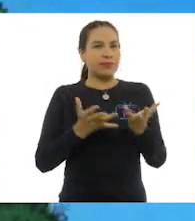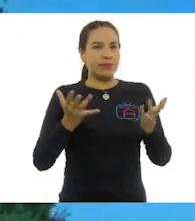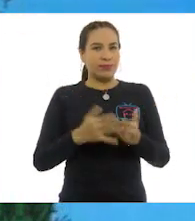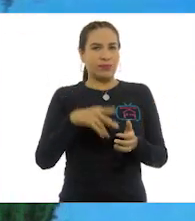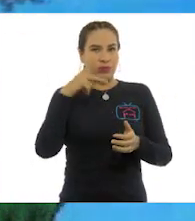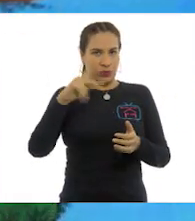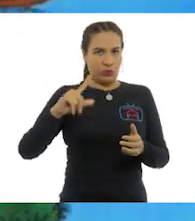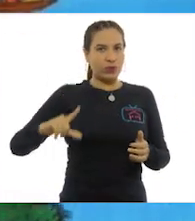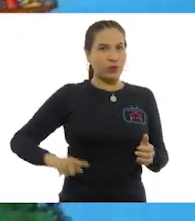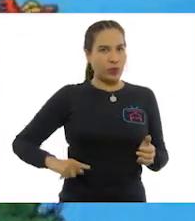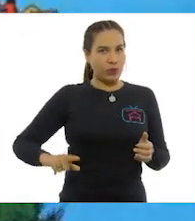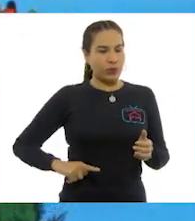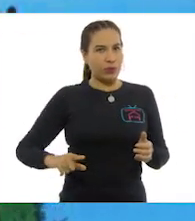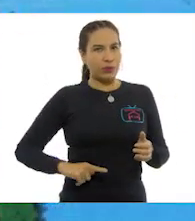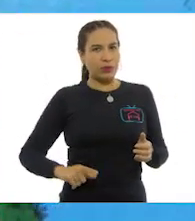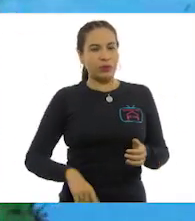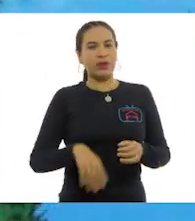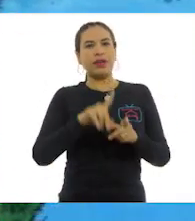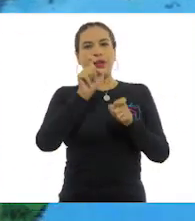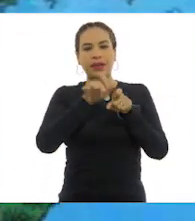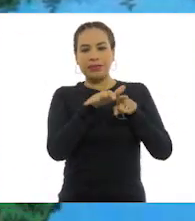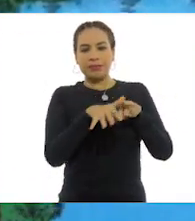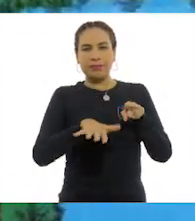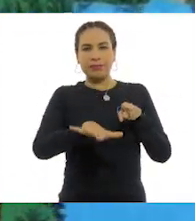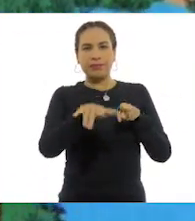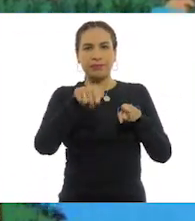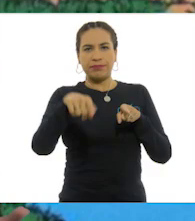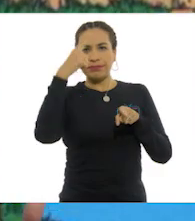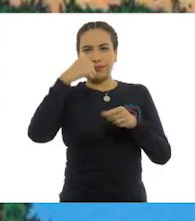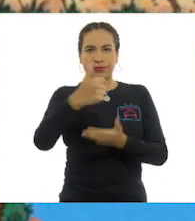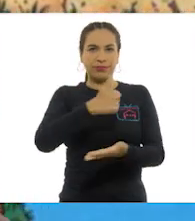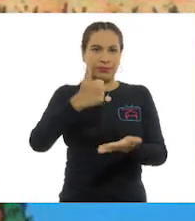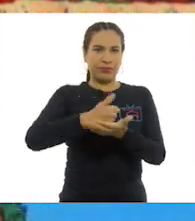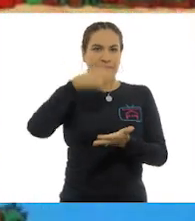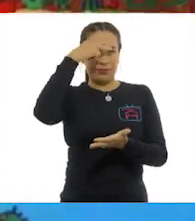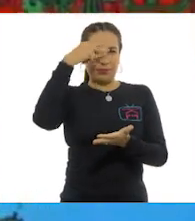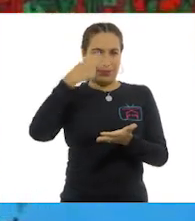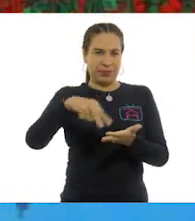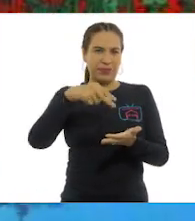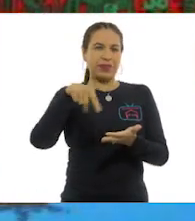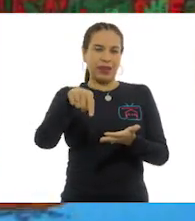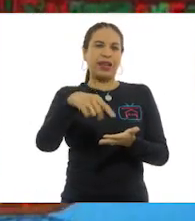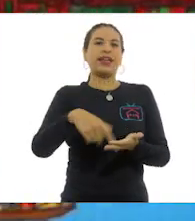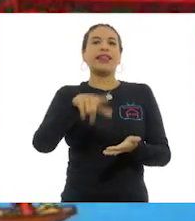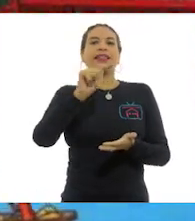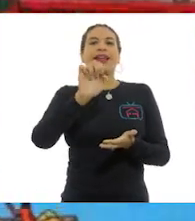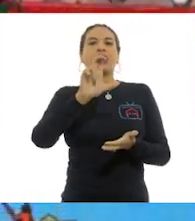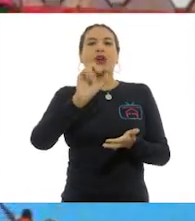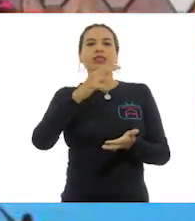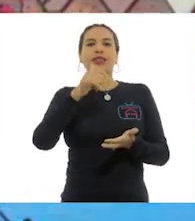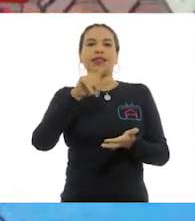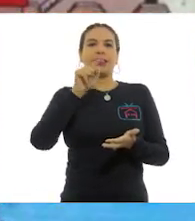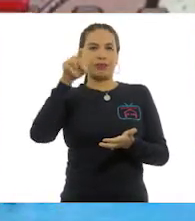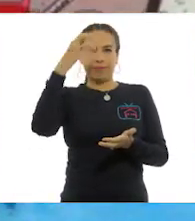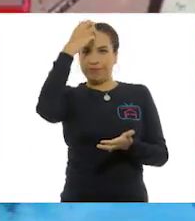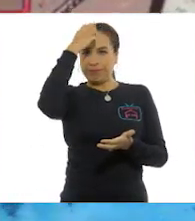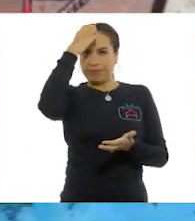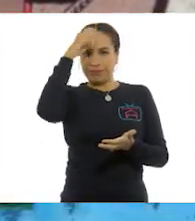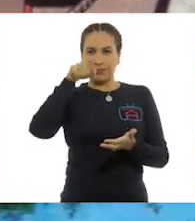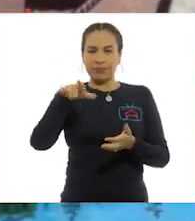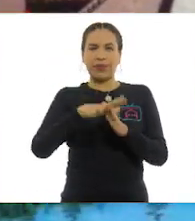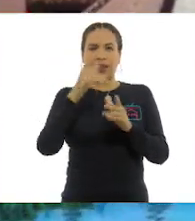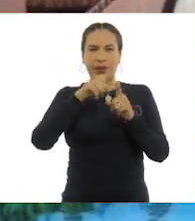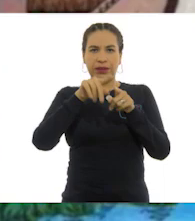durante su gobierno fue el acueducto que daba agua a la Ciudad de México Tenochtitlán desde Chapultepec, donde ordenó